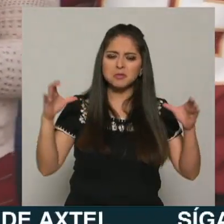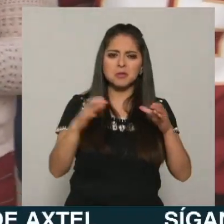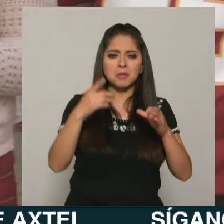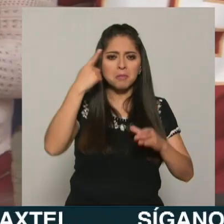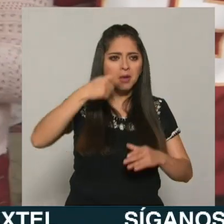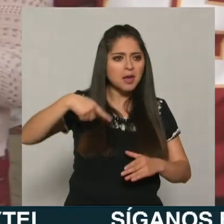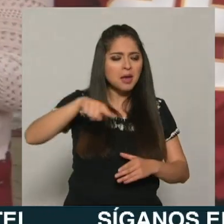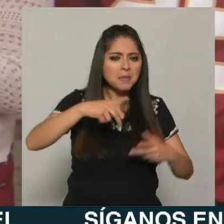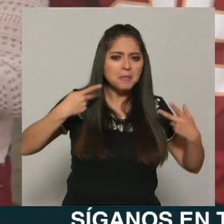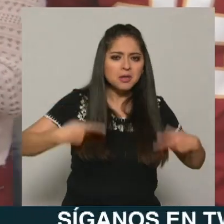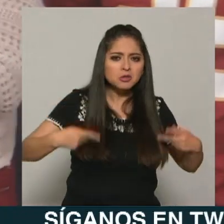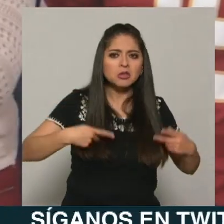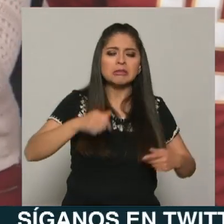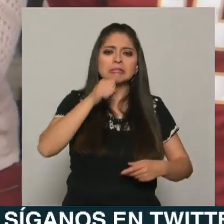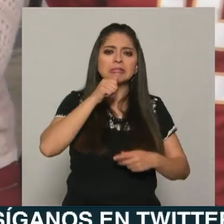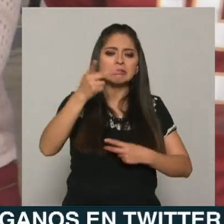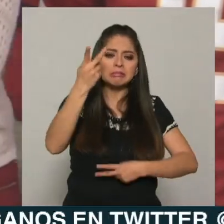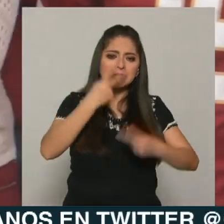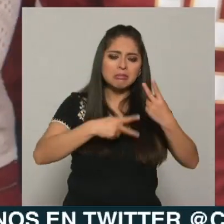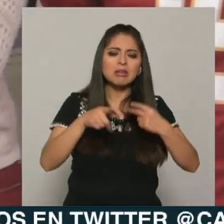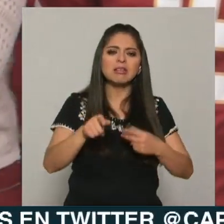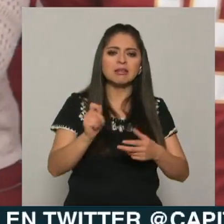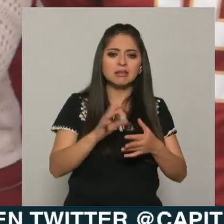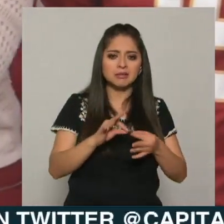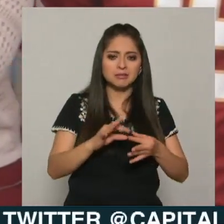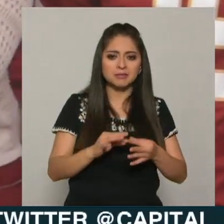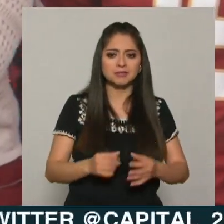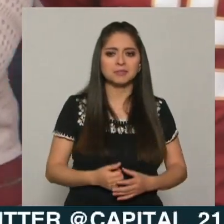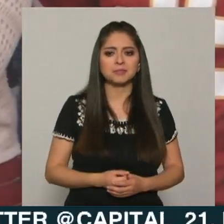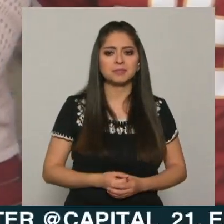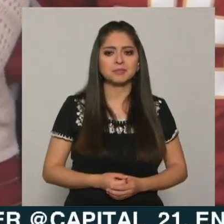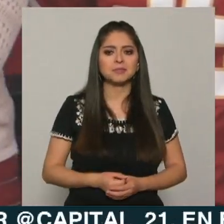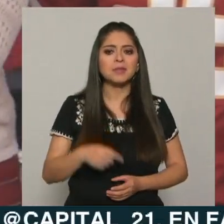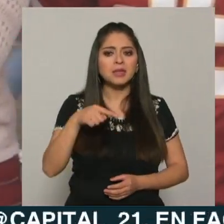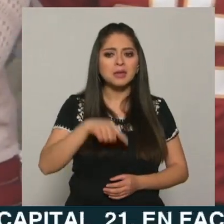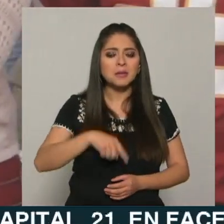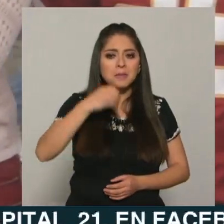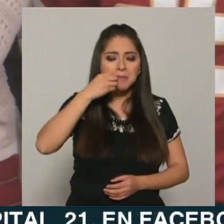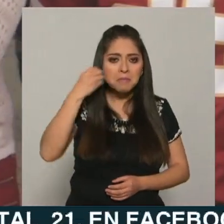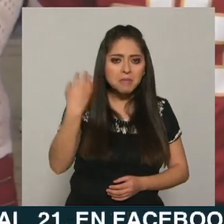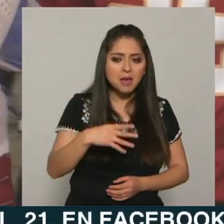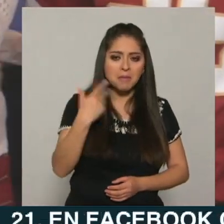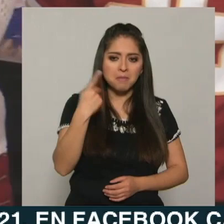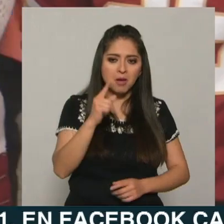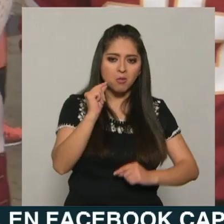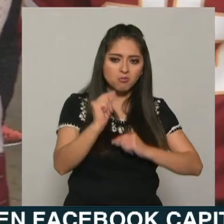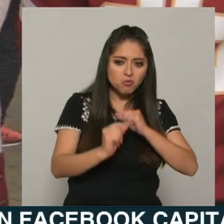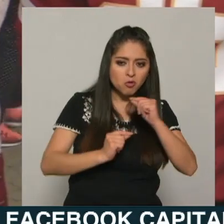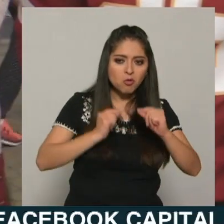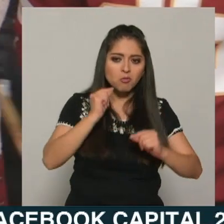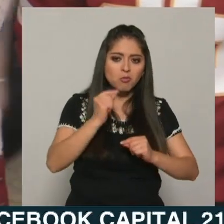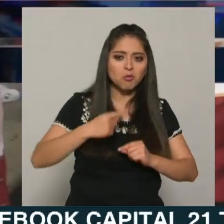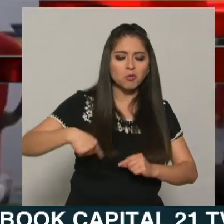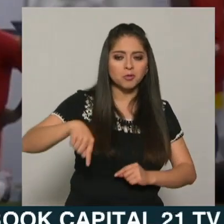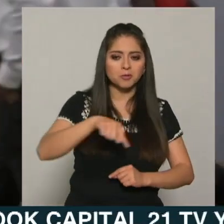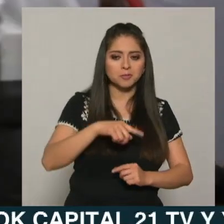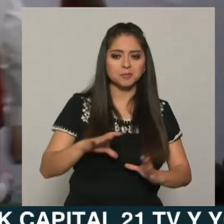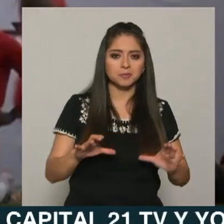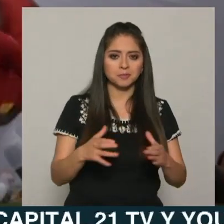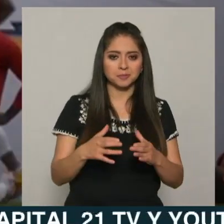platiquen a las personas que no estuvieron presentes. No, está muy padrísimo y apenas vamos empezando esto, pero esperamos mucho y está muy padre el